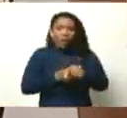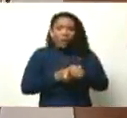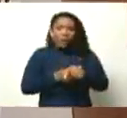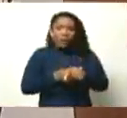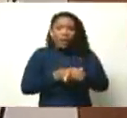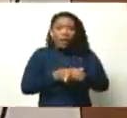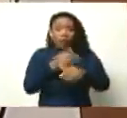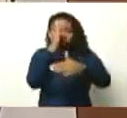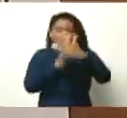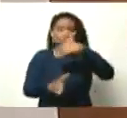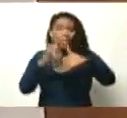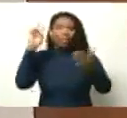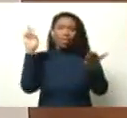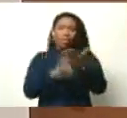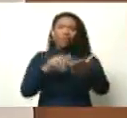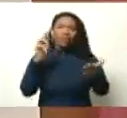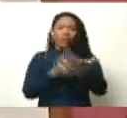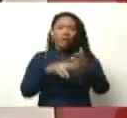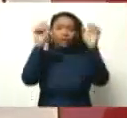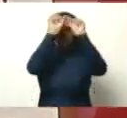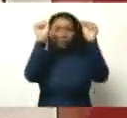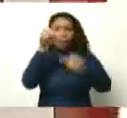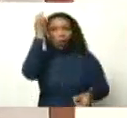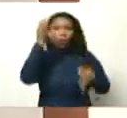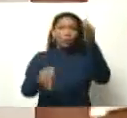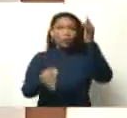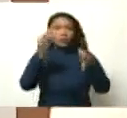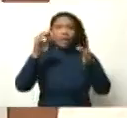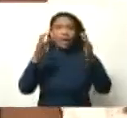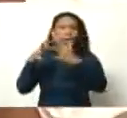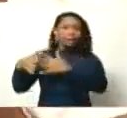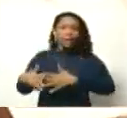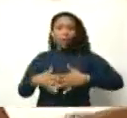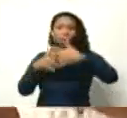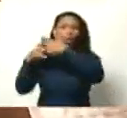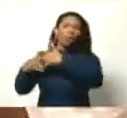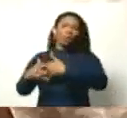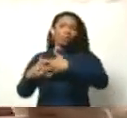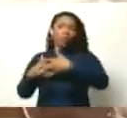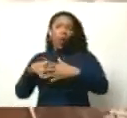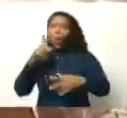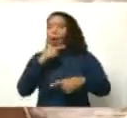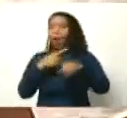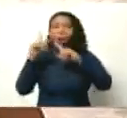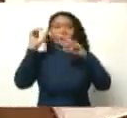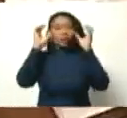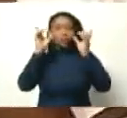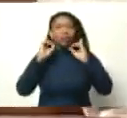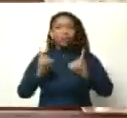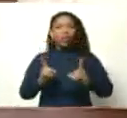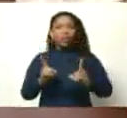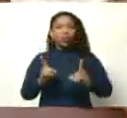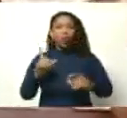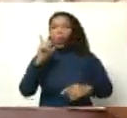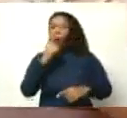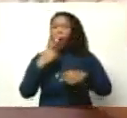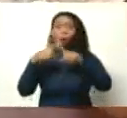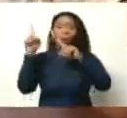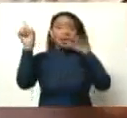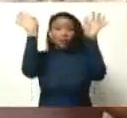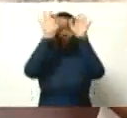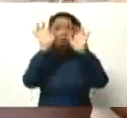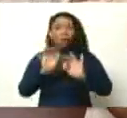dignidad y de verdad en el sistema de justicia norteamericano, no hay otra decisión, no hay otra